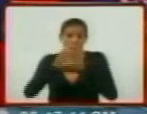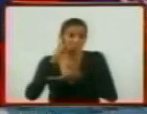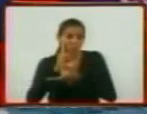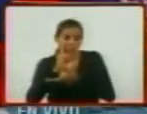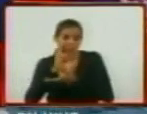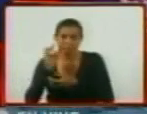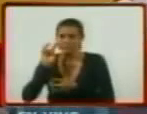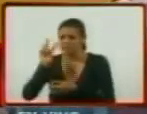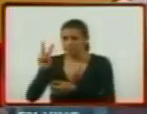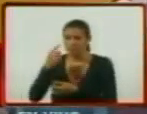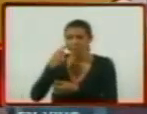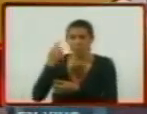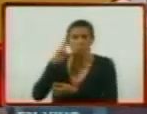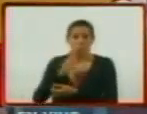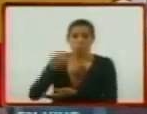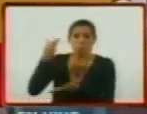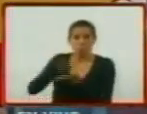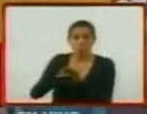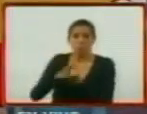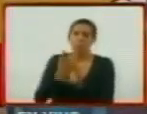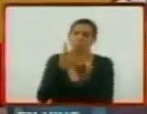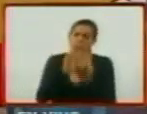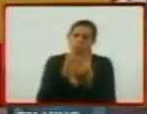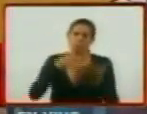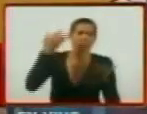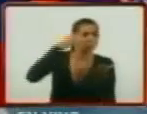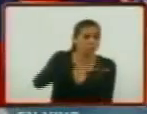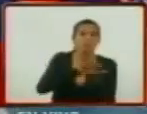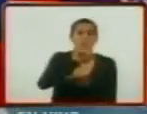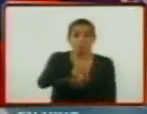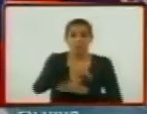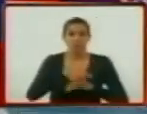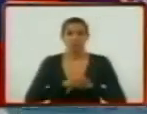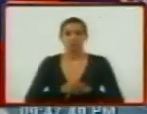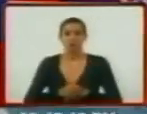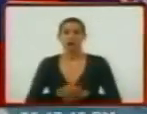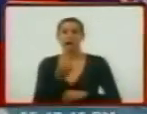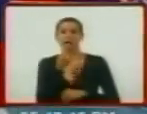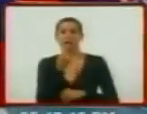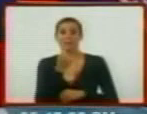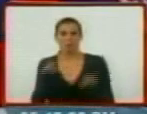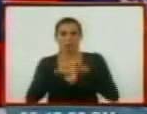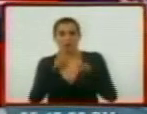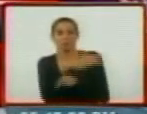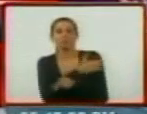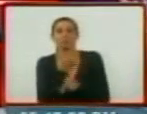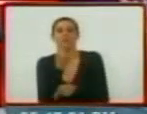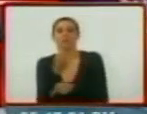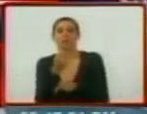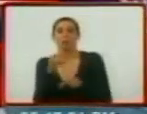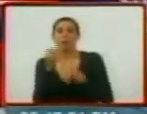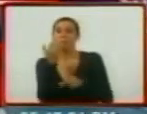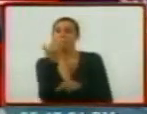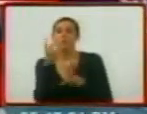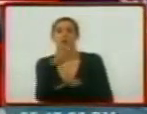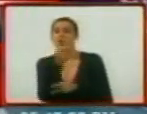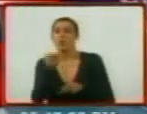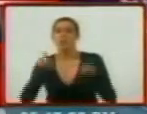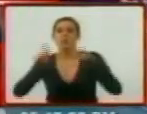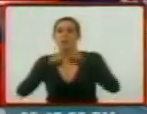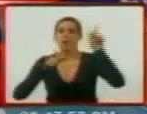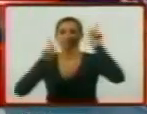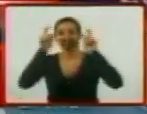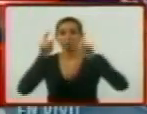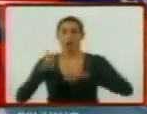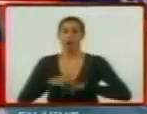ya no estaba. Bueno, le empezaron a decir, Maduro no es Chávez. Para, ya nosotros